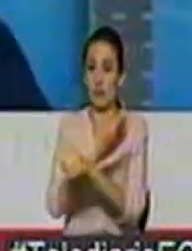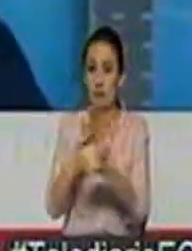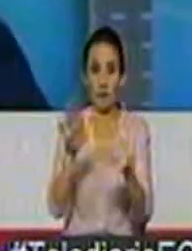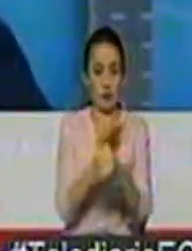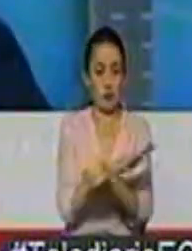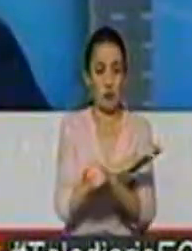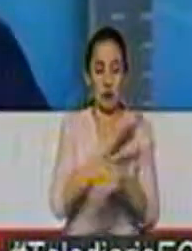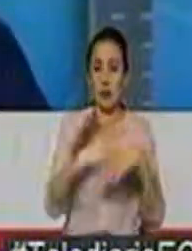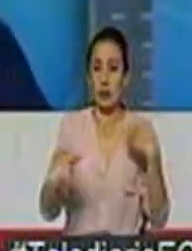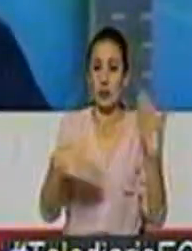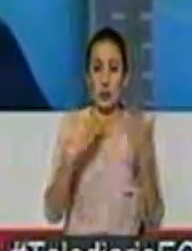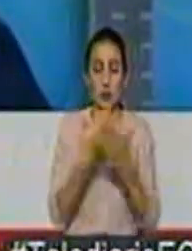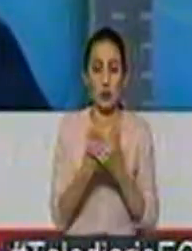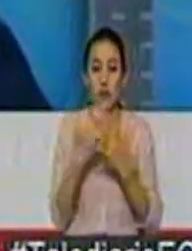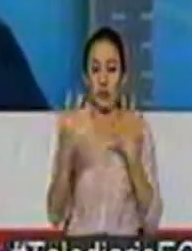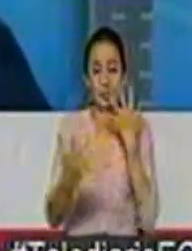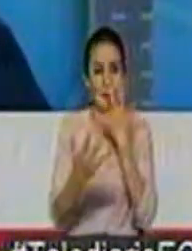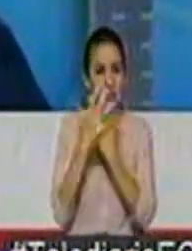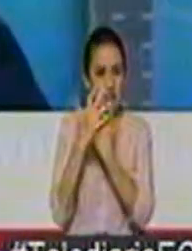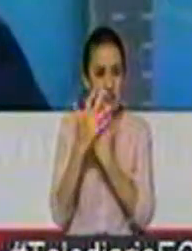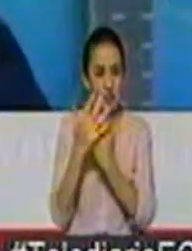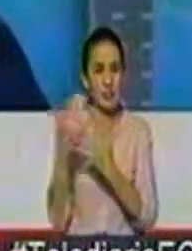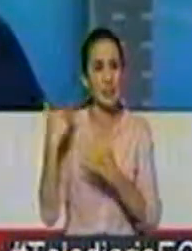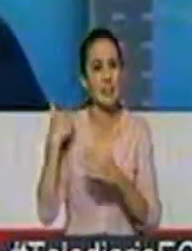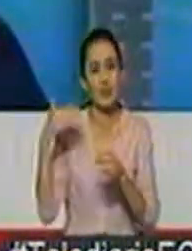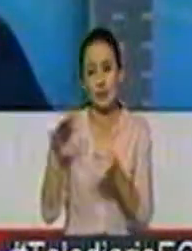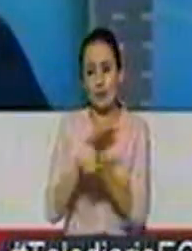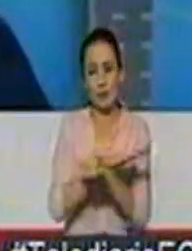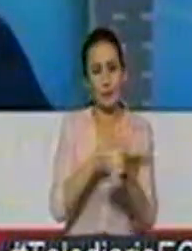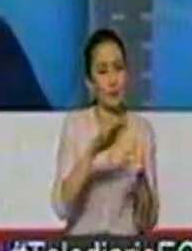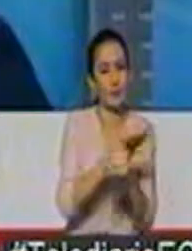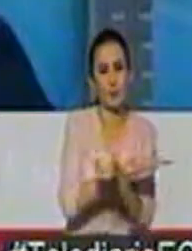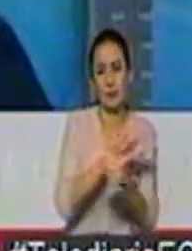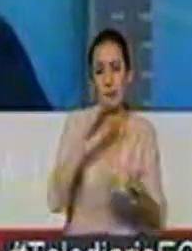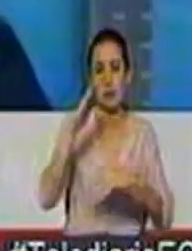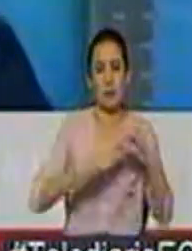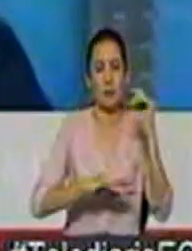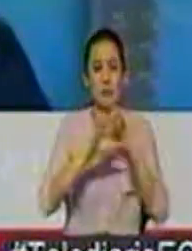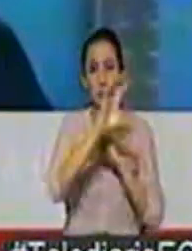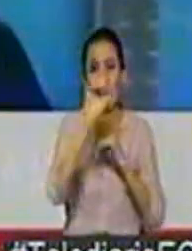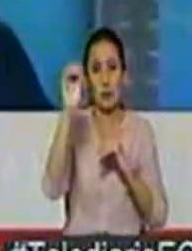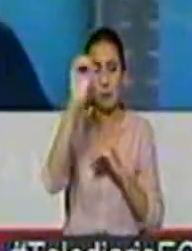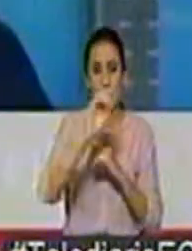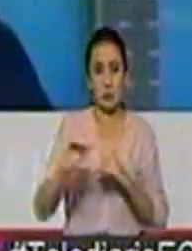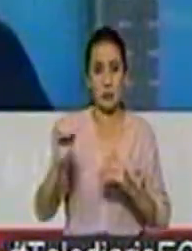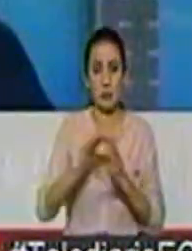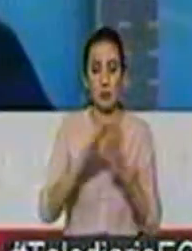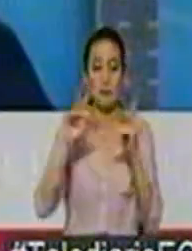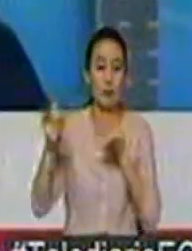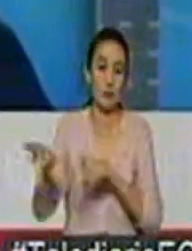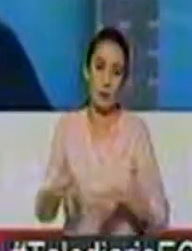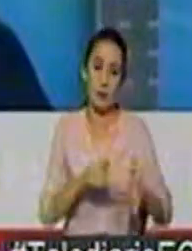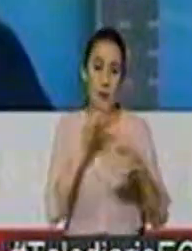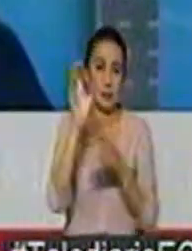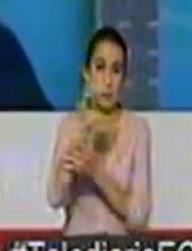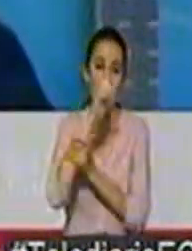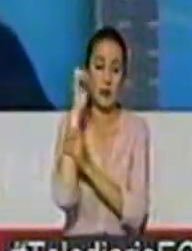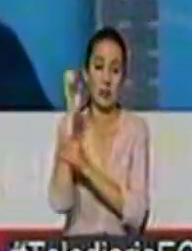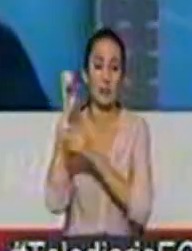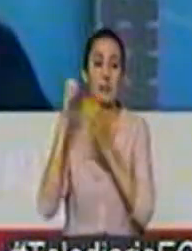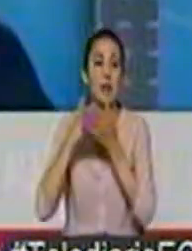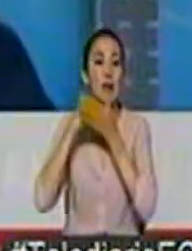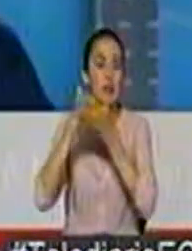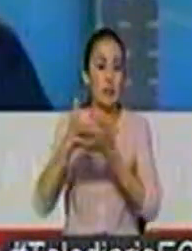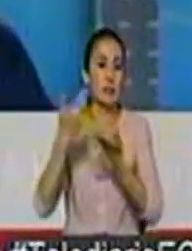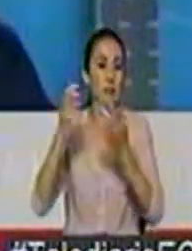capacidad de las cárceles está sobrepasada en más de un 50%. Este plan de emergencia nos va a permitir, con más de 20